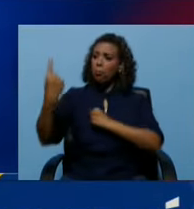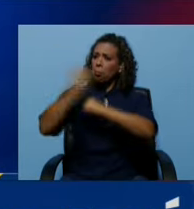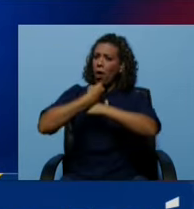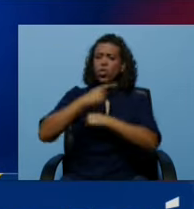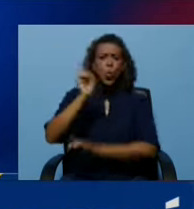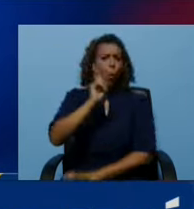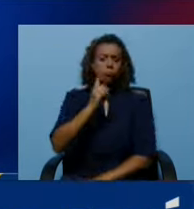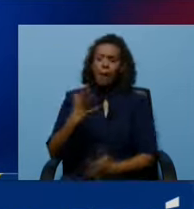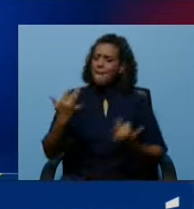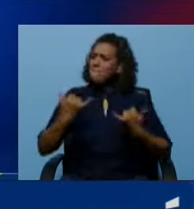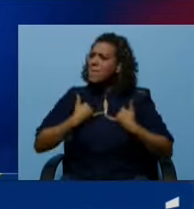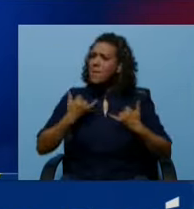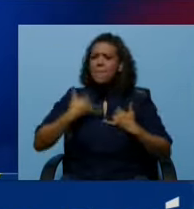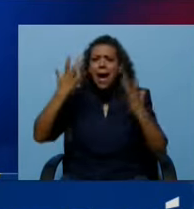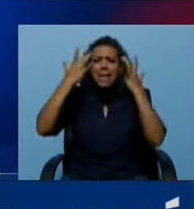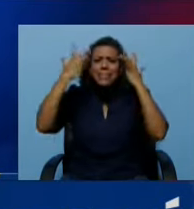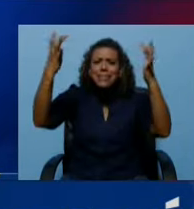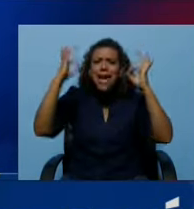desde el exterior.